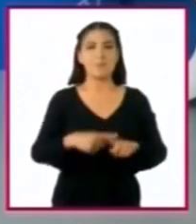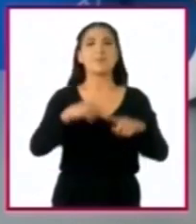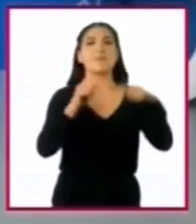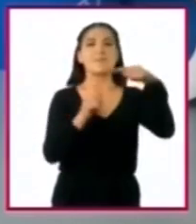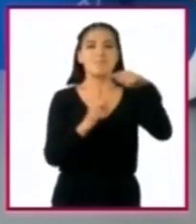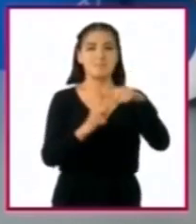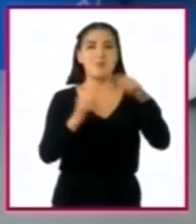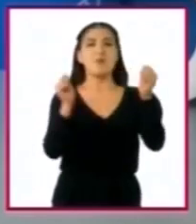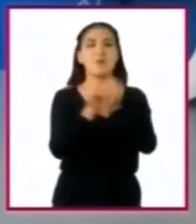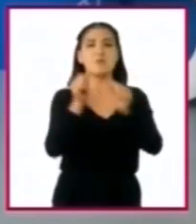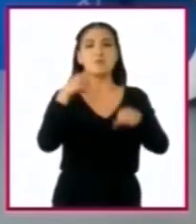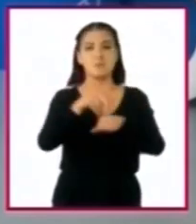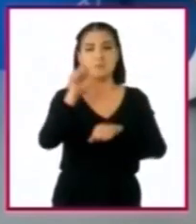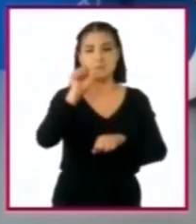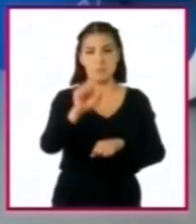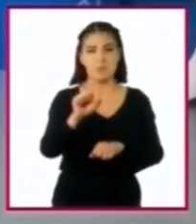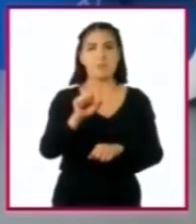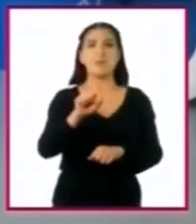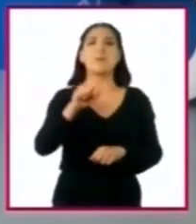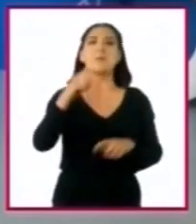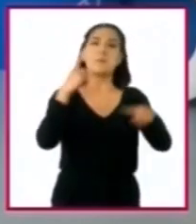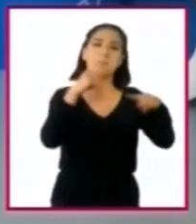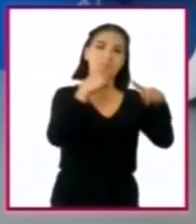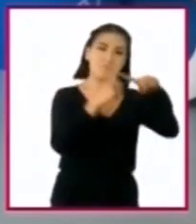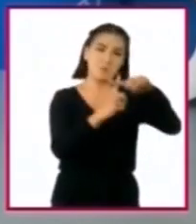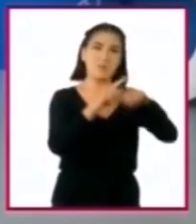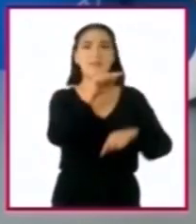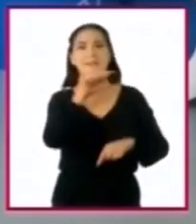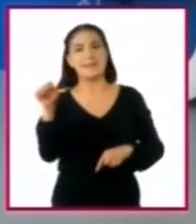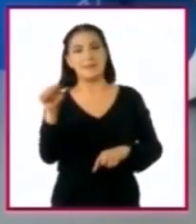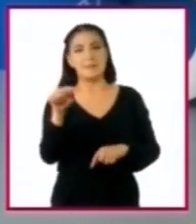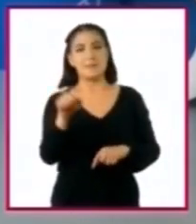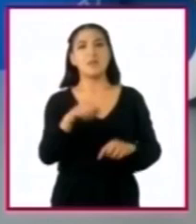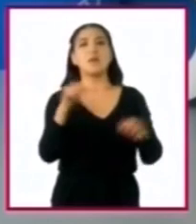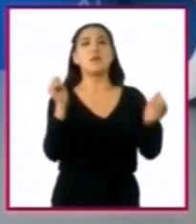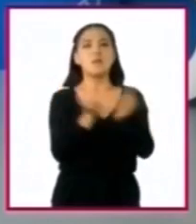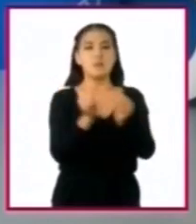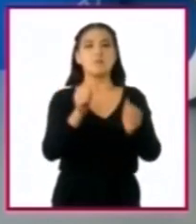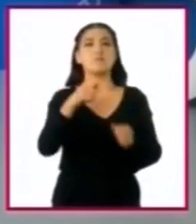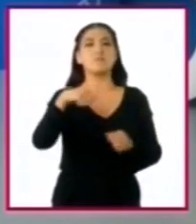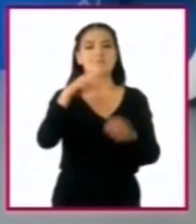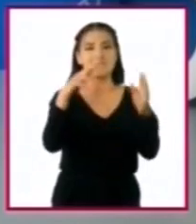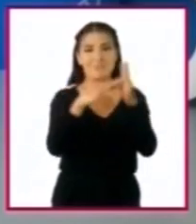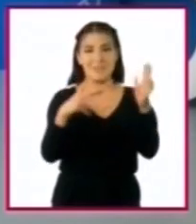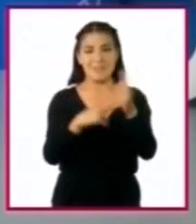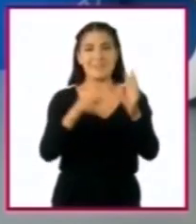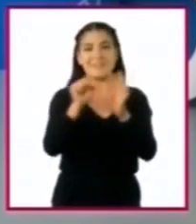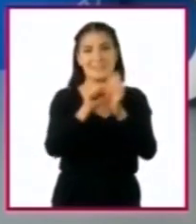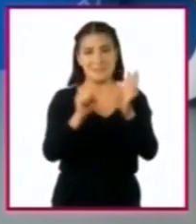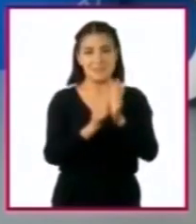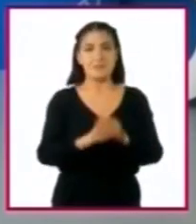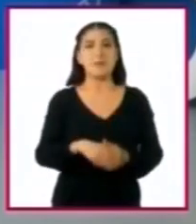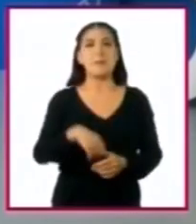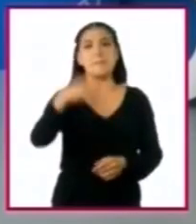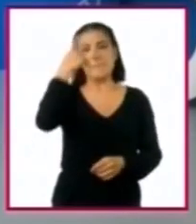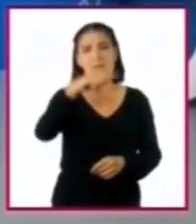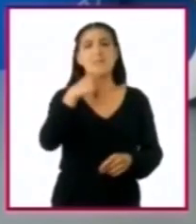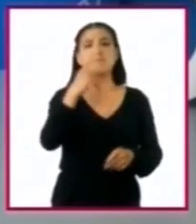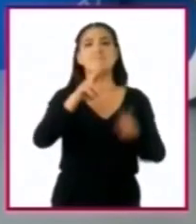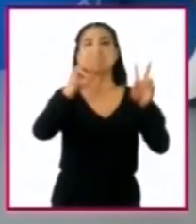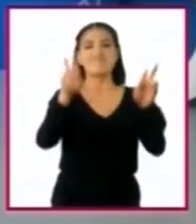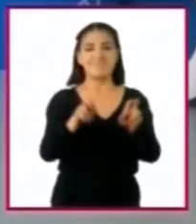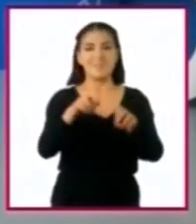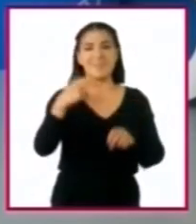división con números decimales positivos y negativos, aplicando la regla de los signos. Parafraseando a Henry